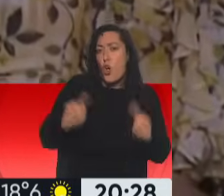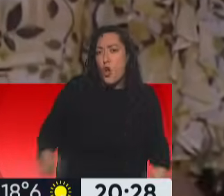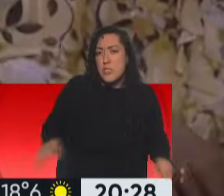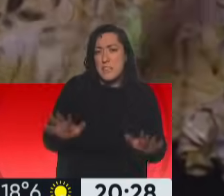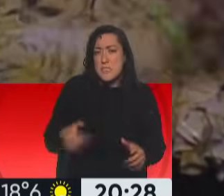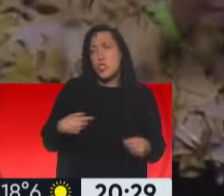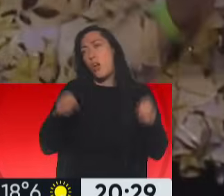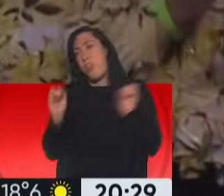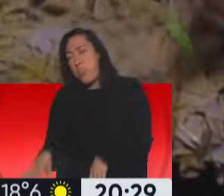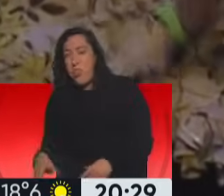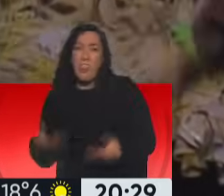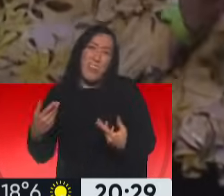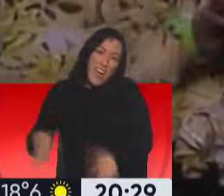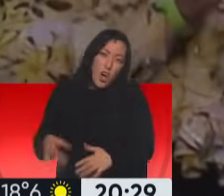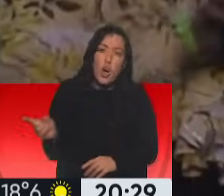a aflojar?